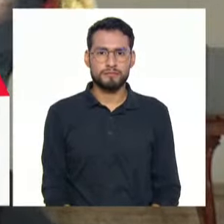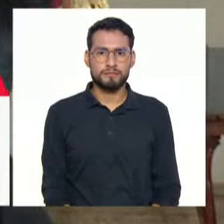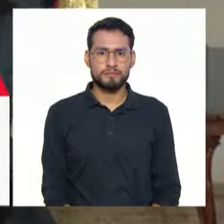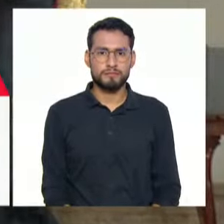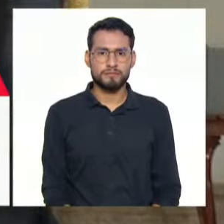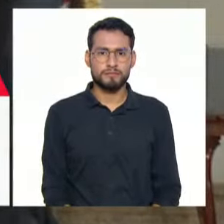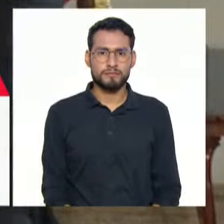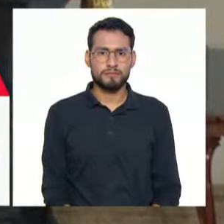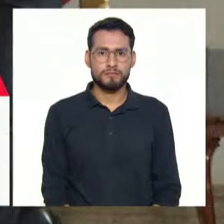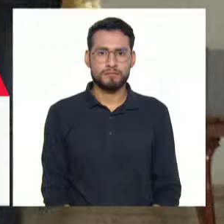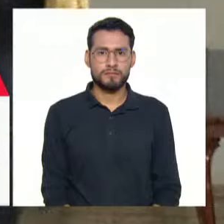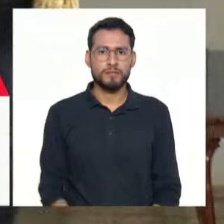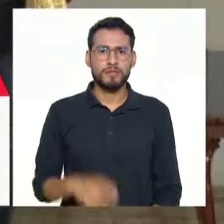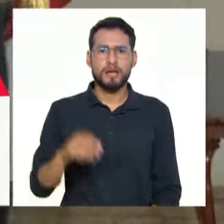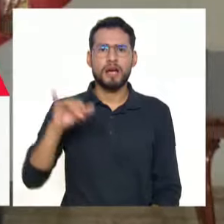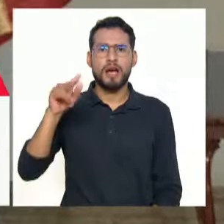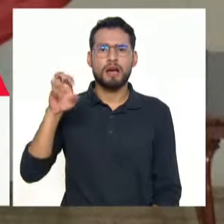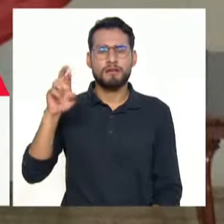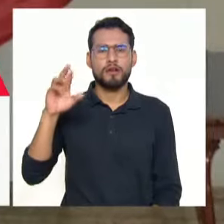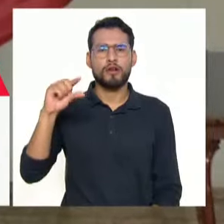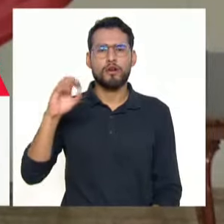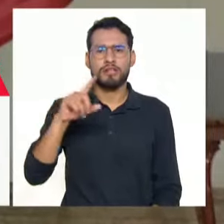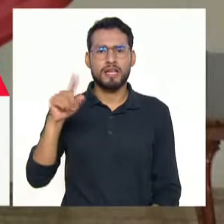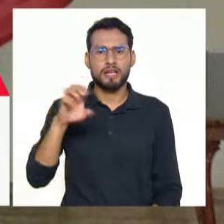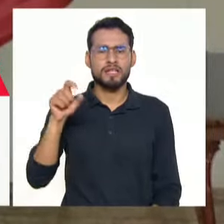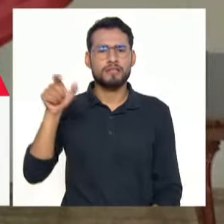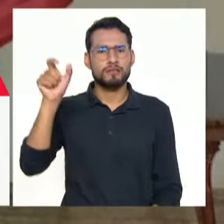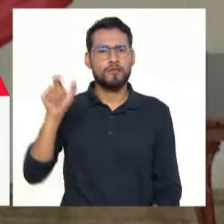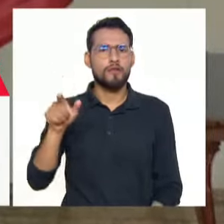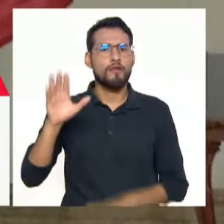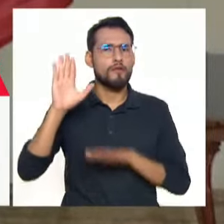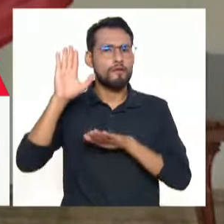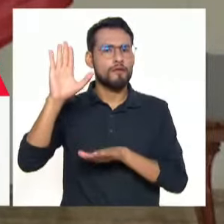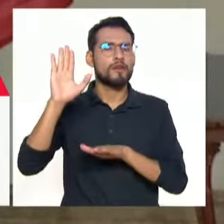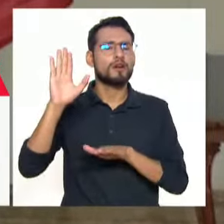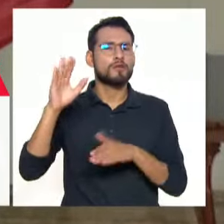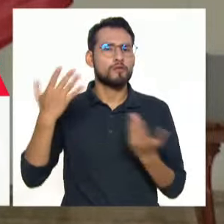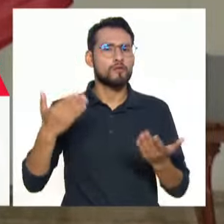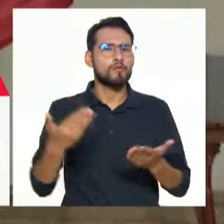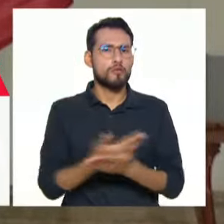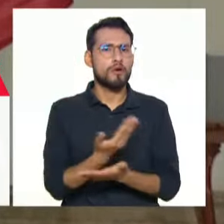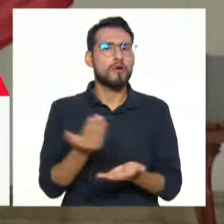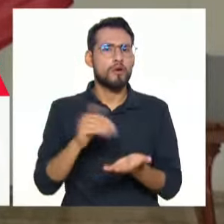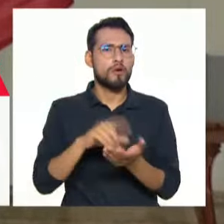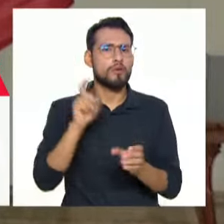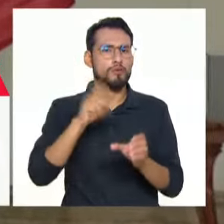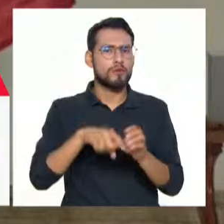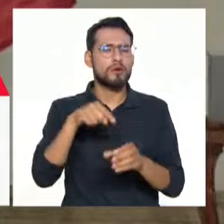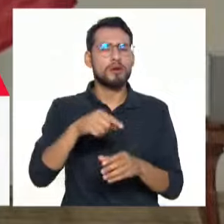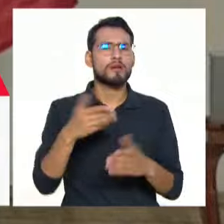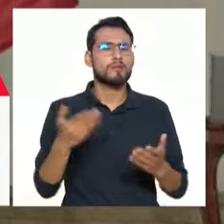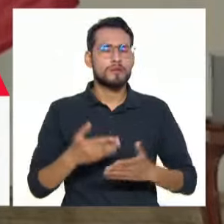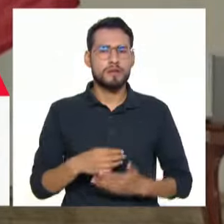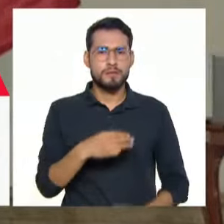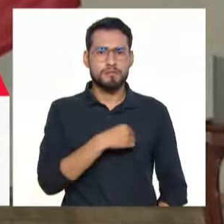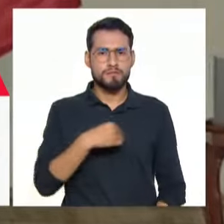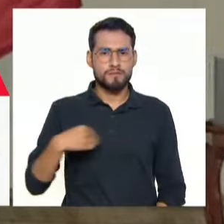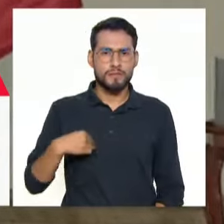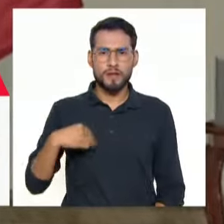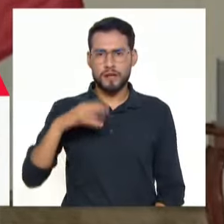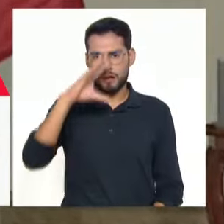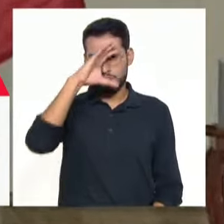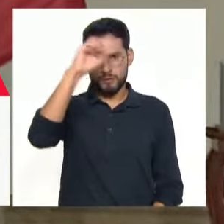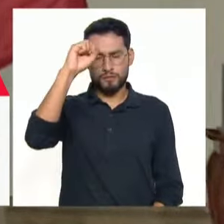Javier González Olaechea Franco jura nuevamente al cargo de ministro